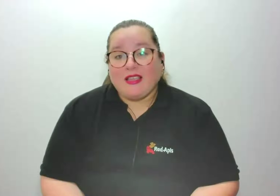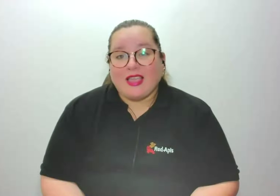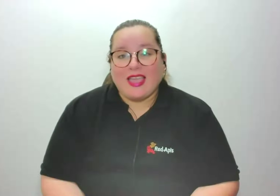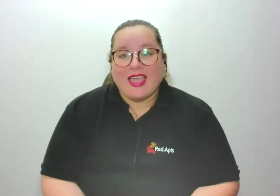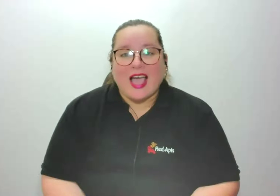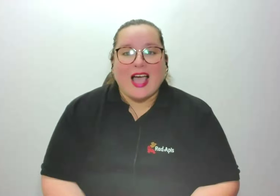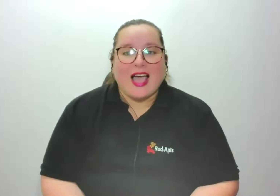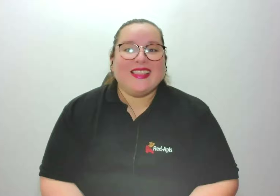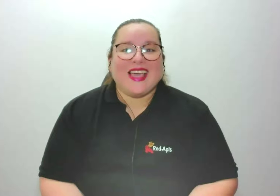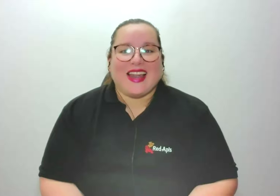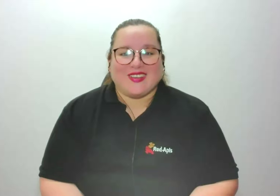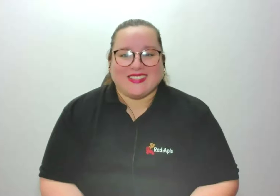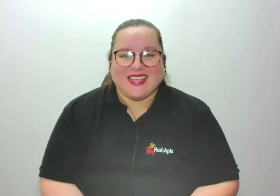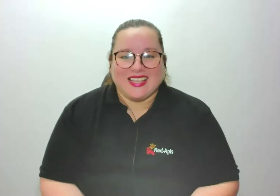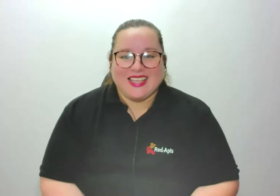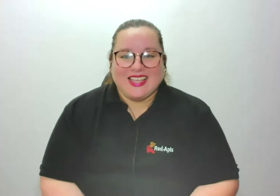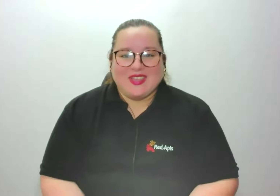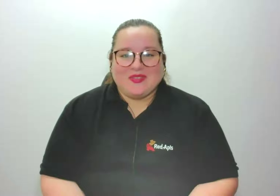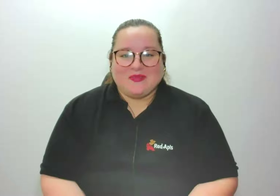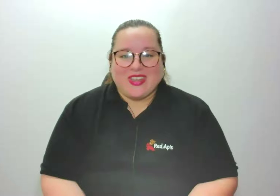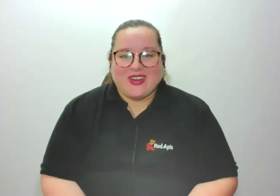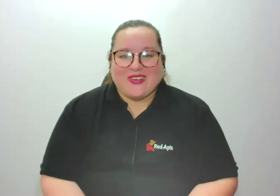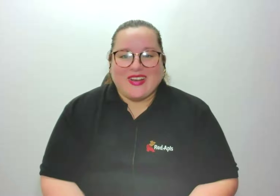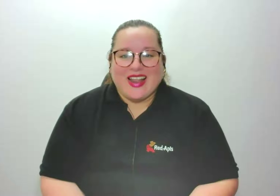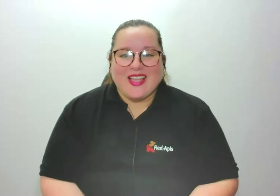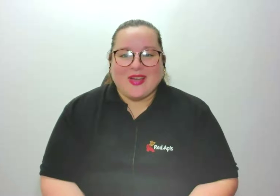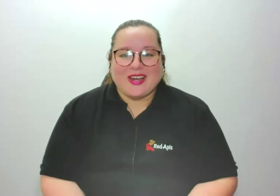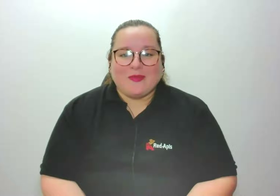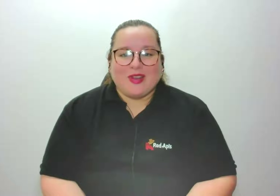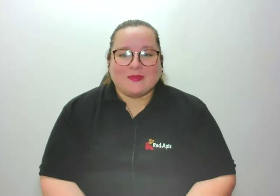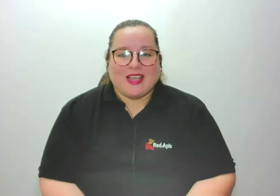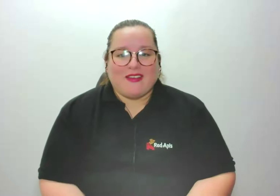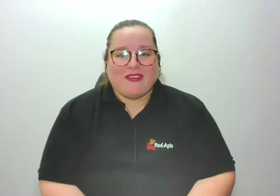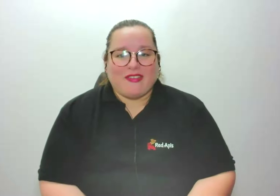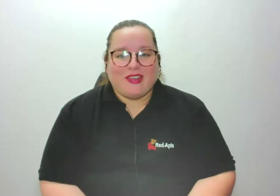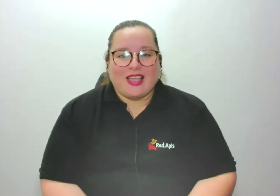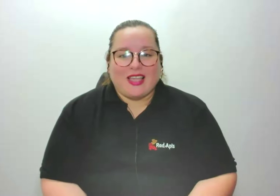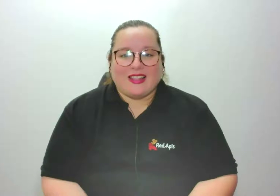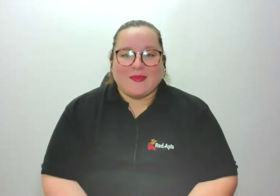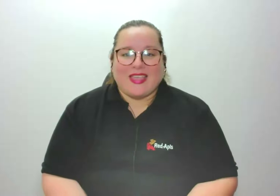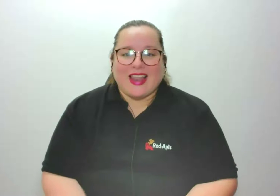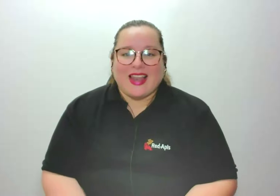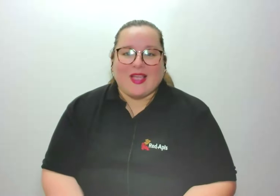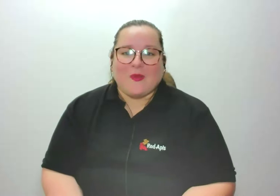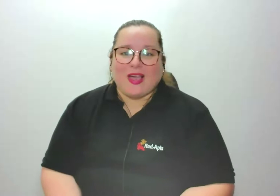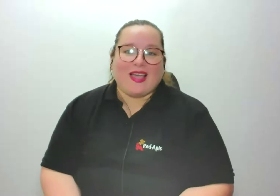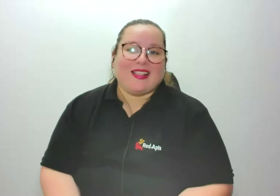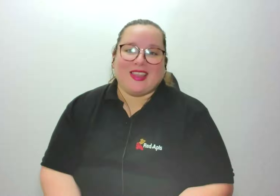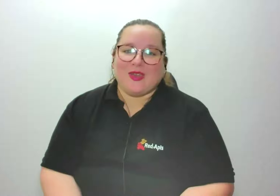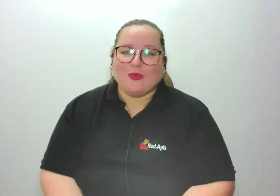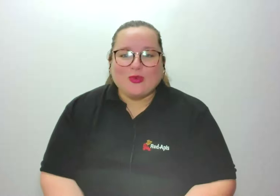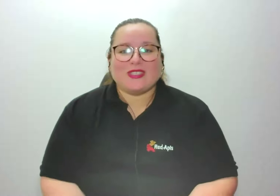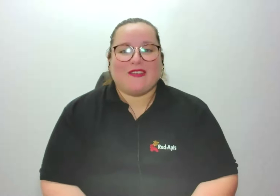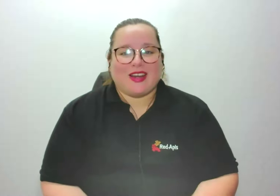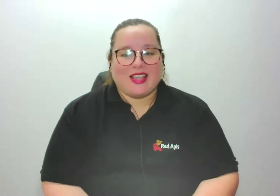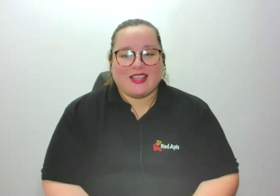ahí a indicar las cosas. Pero la lengua, tal como lo explicaba Fabiola, el tema de la lengua ha